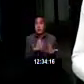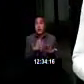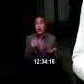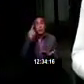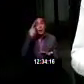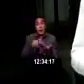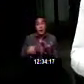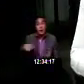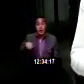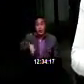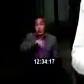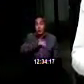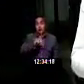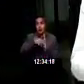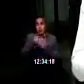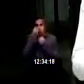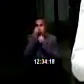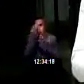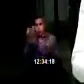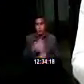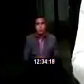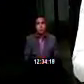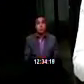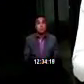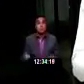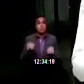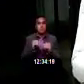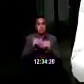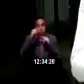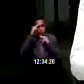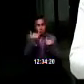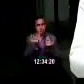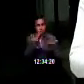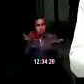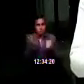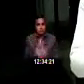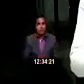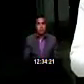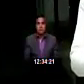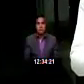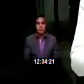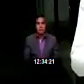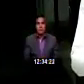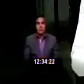para nosotros informarles más adelante. Mientras tanto, continuamos con más de El Noticiero.